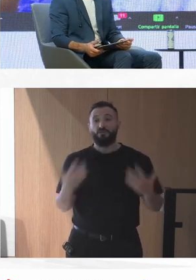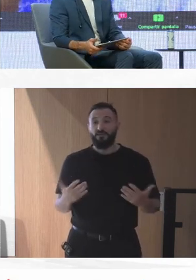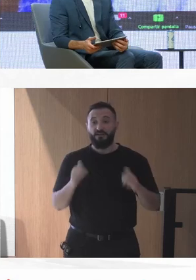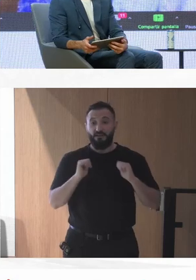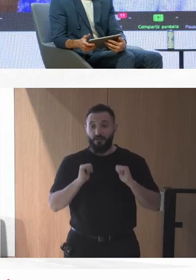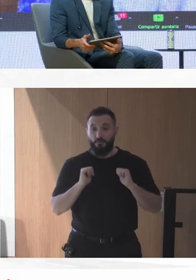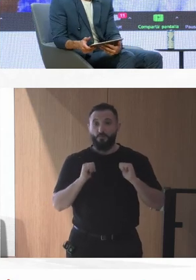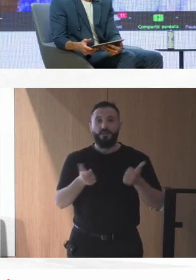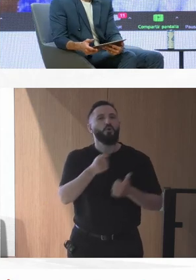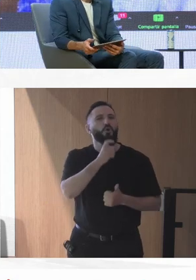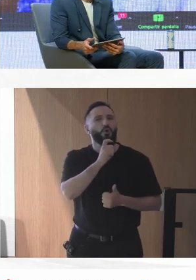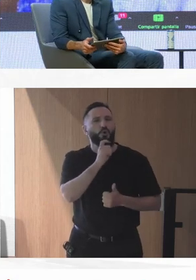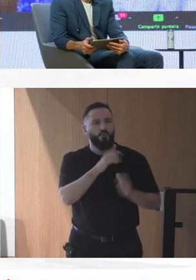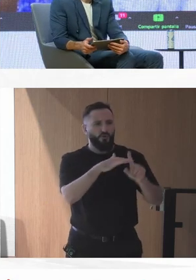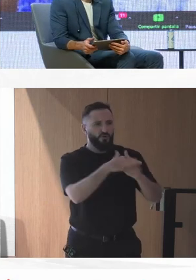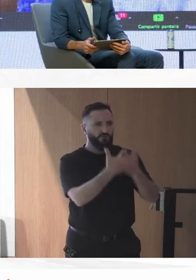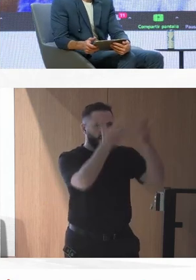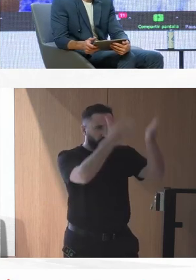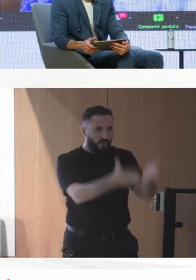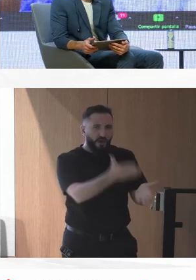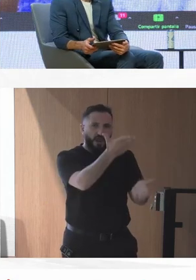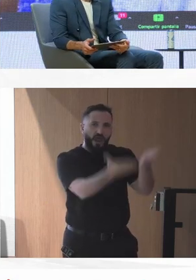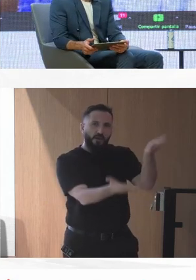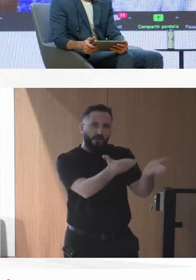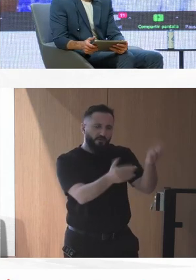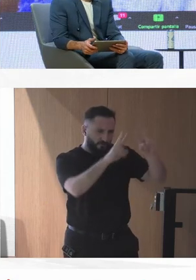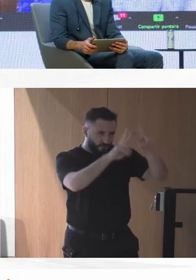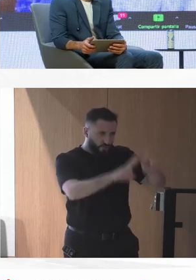evaluando su situación.